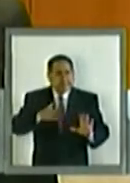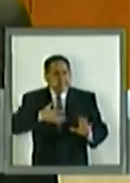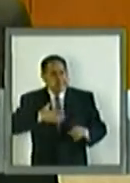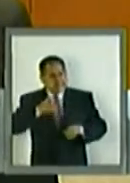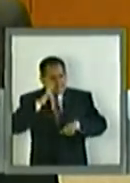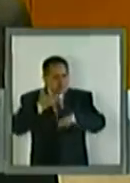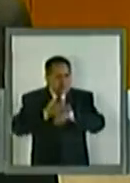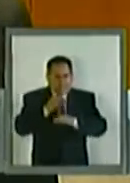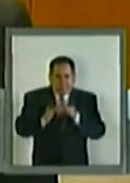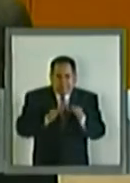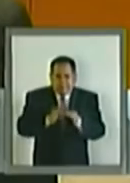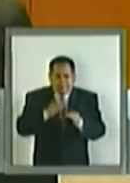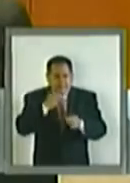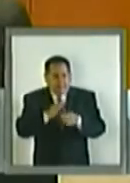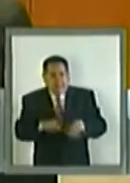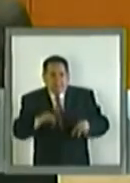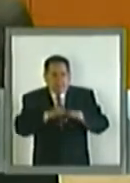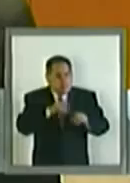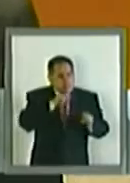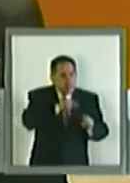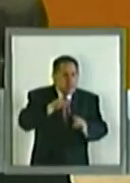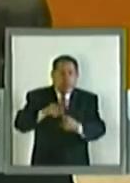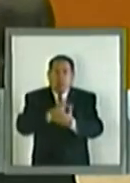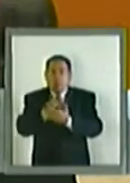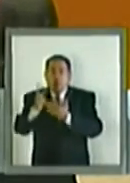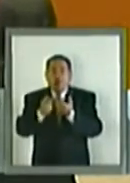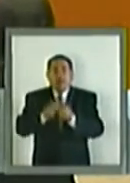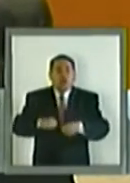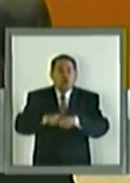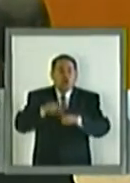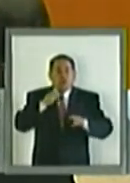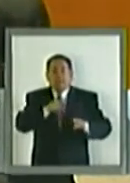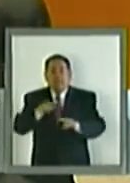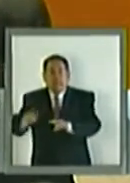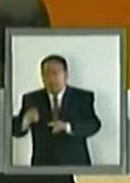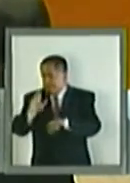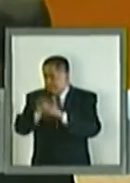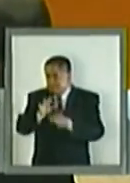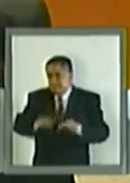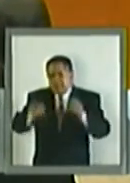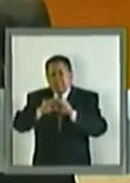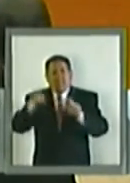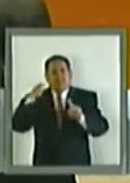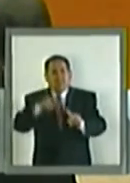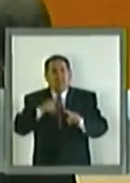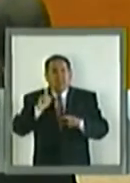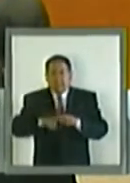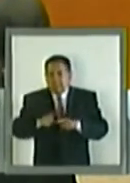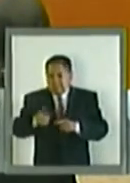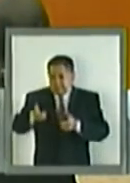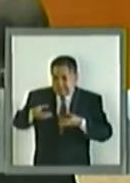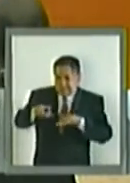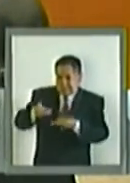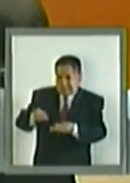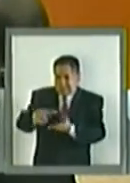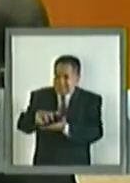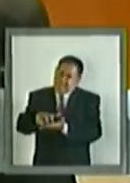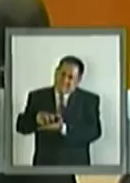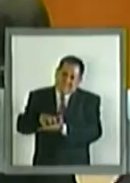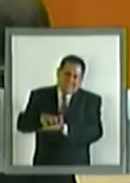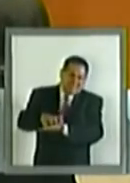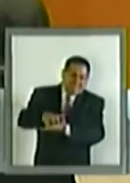responsable. Está dando prioridad a los programas sociales y está haciendo principalmente recortes en el gasto, en su gasto